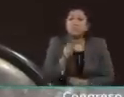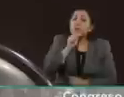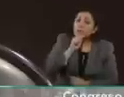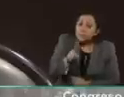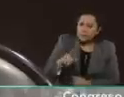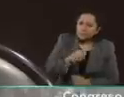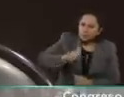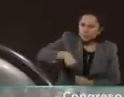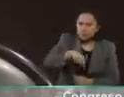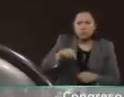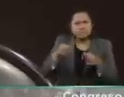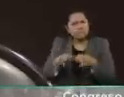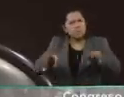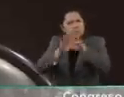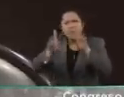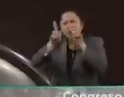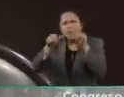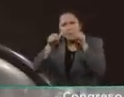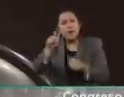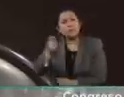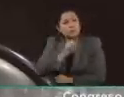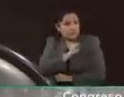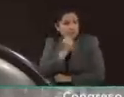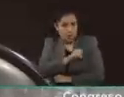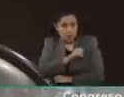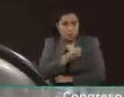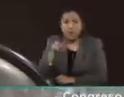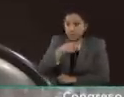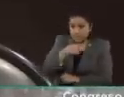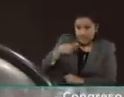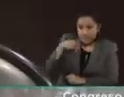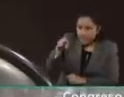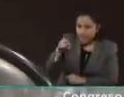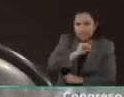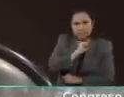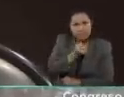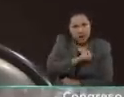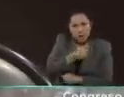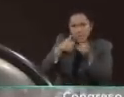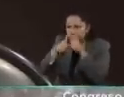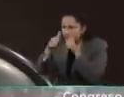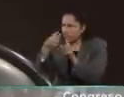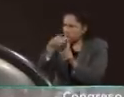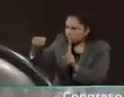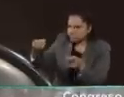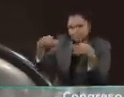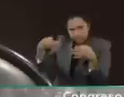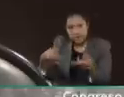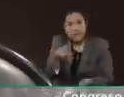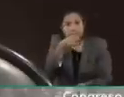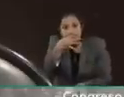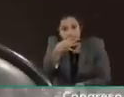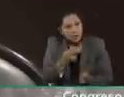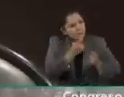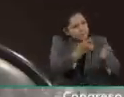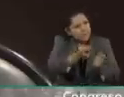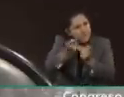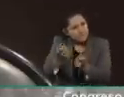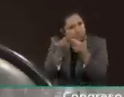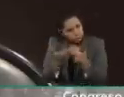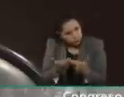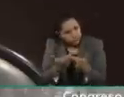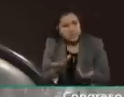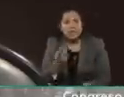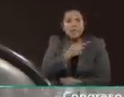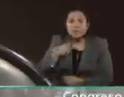que ofrezca una oportuna atención y el abasto puntual de medicamentos, una educación de calidad que dé a nuestros niños y jóvenes una preparación